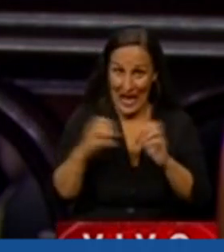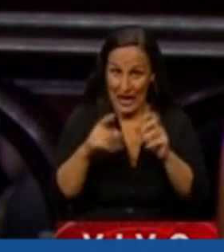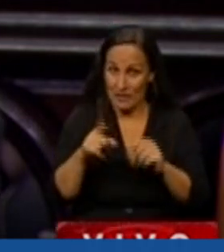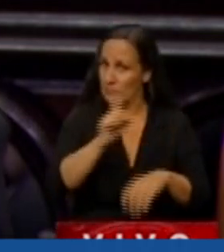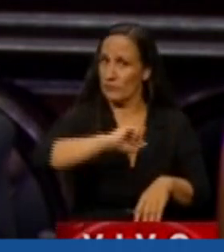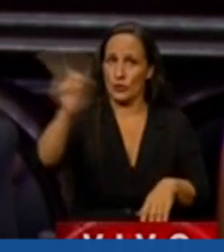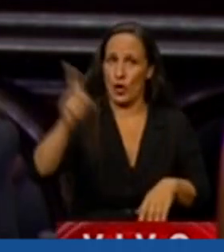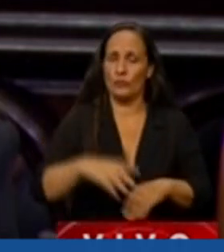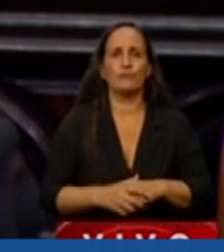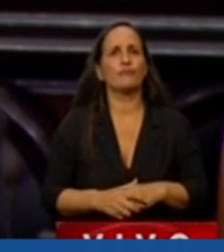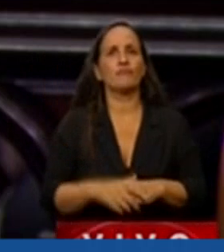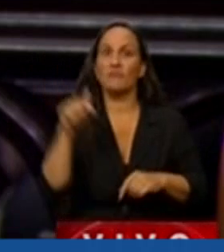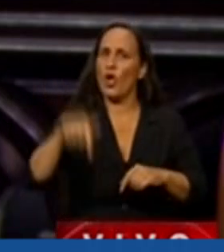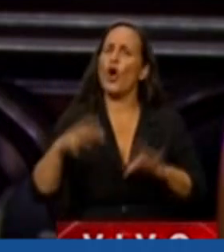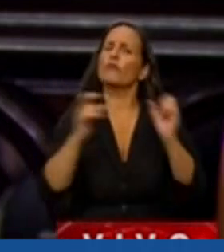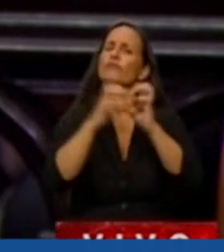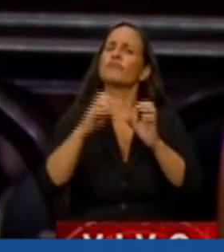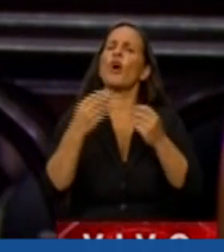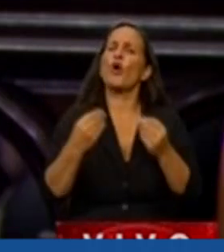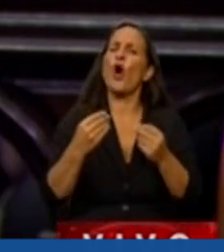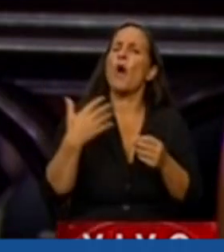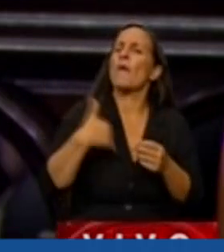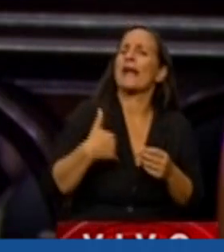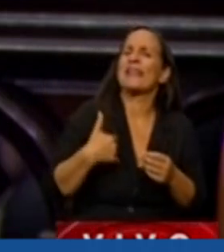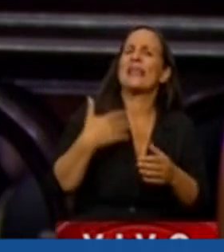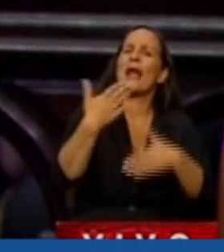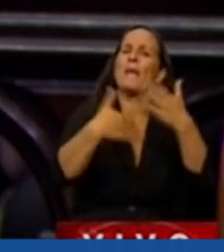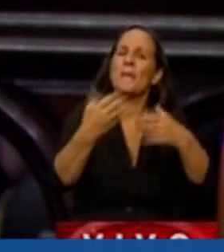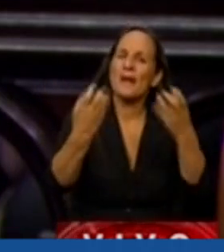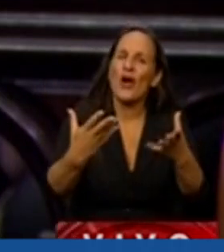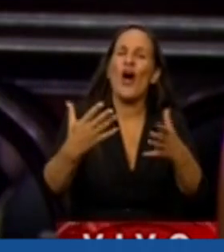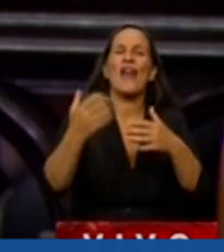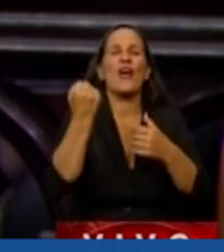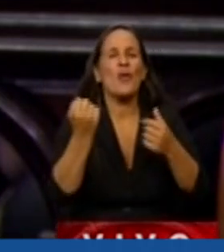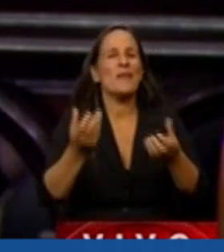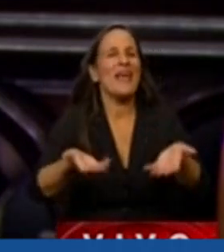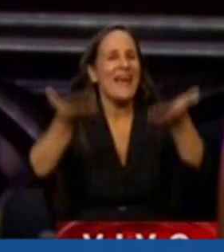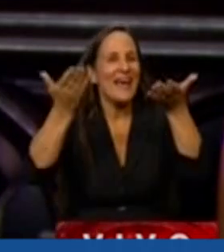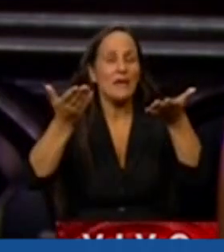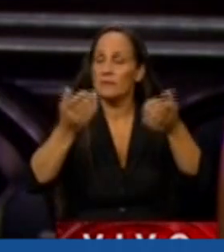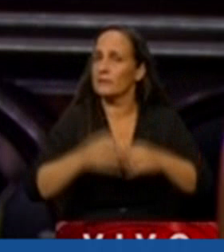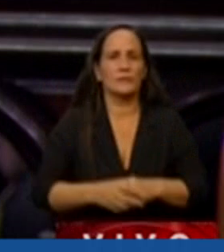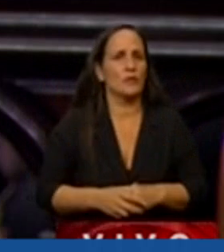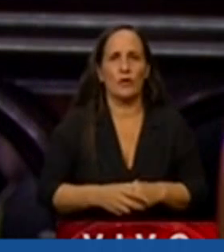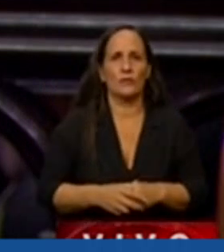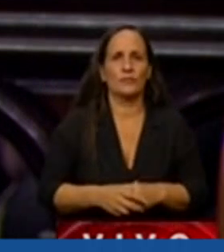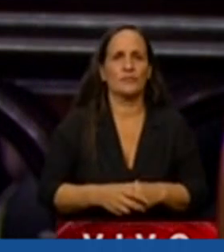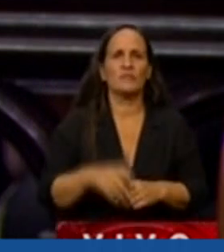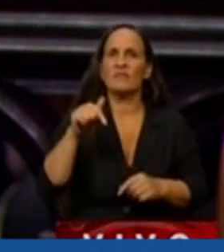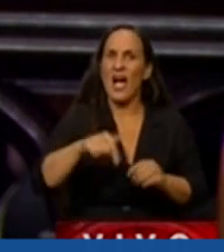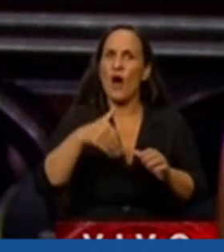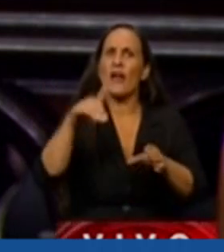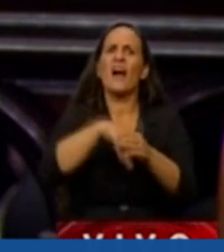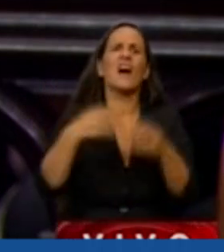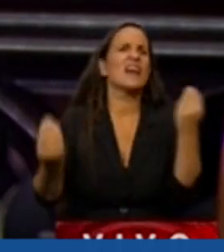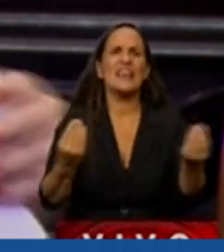cómo la Argentina va a crecer y desarrollarse los próximos años? Tampoco. ¿Qué discutimos? ¿Cómo aguantar y evitar